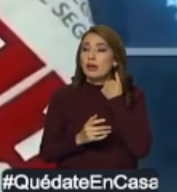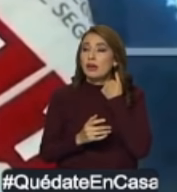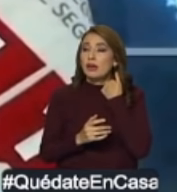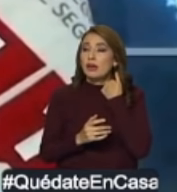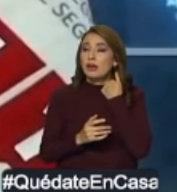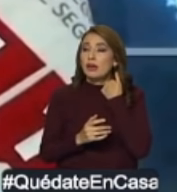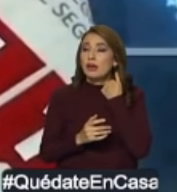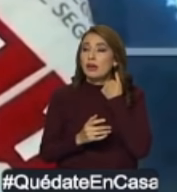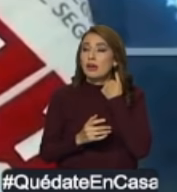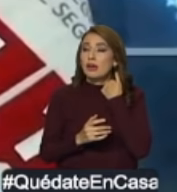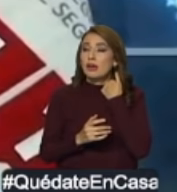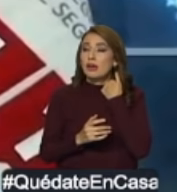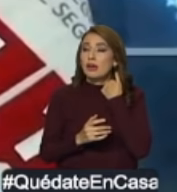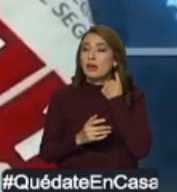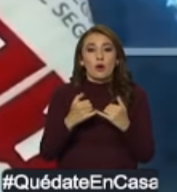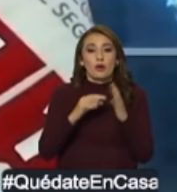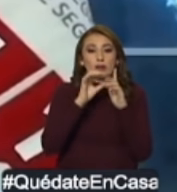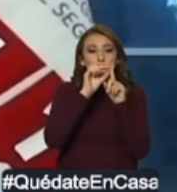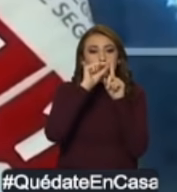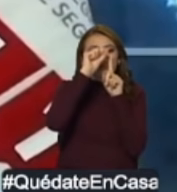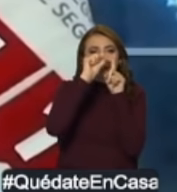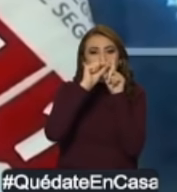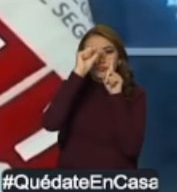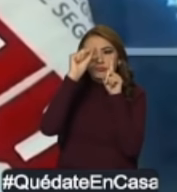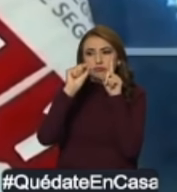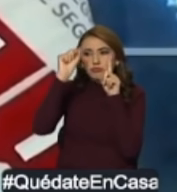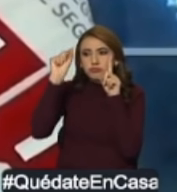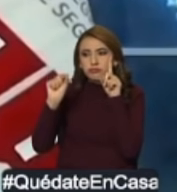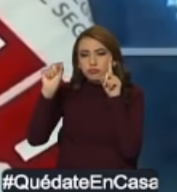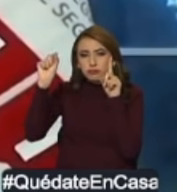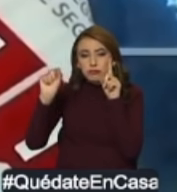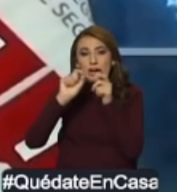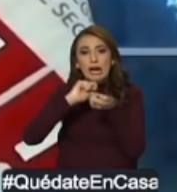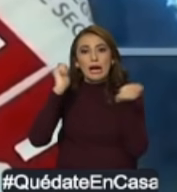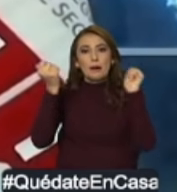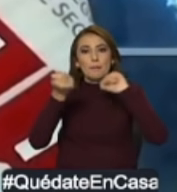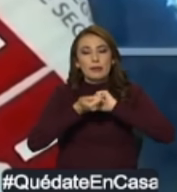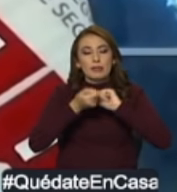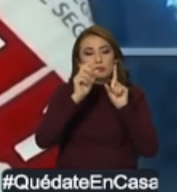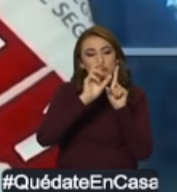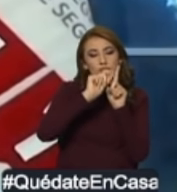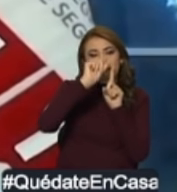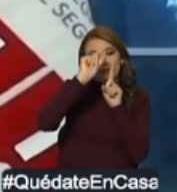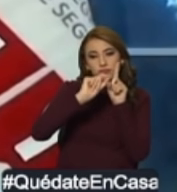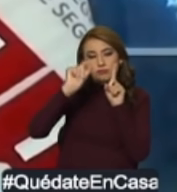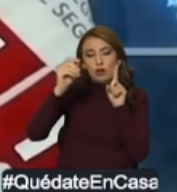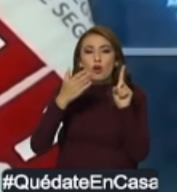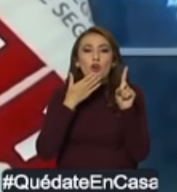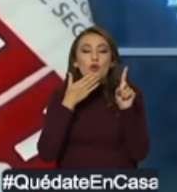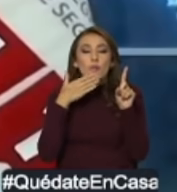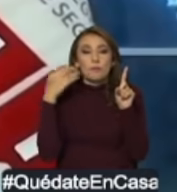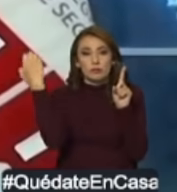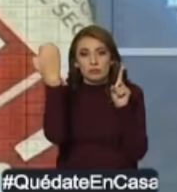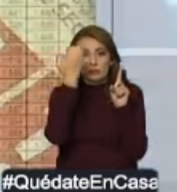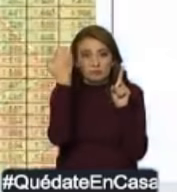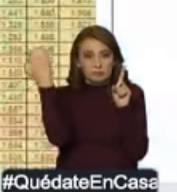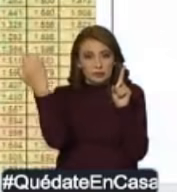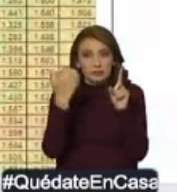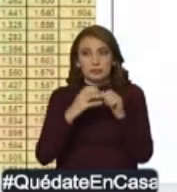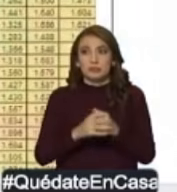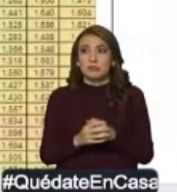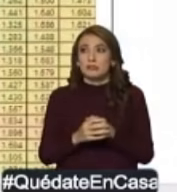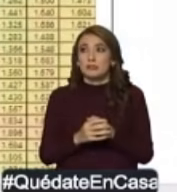la curva, es decir, cómo se va comportando las emergencias sanitarias en el